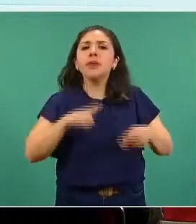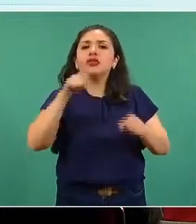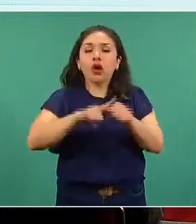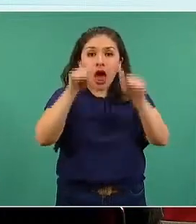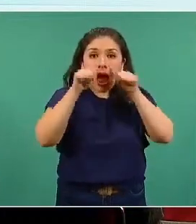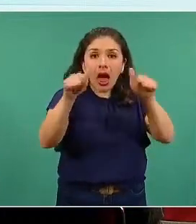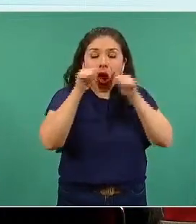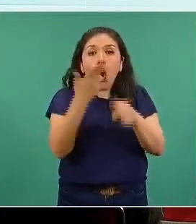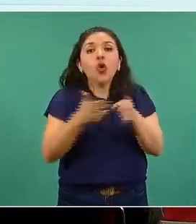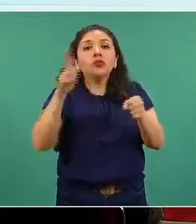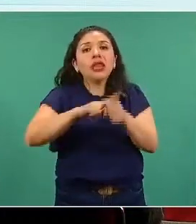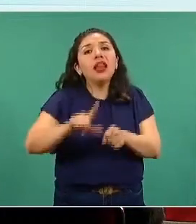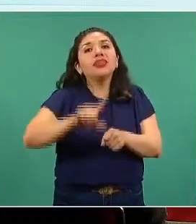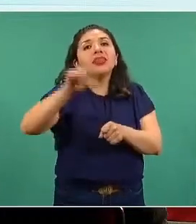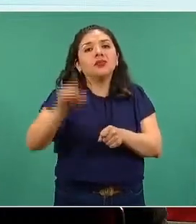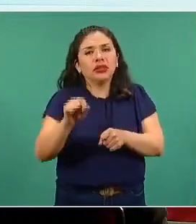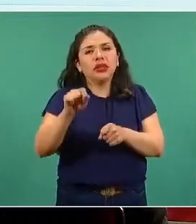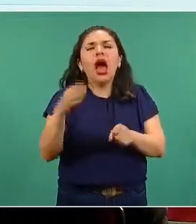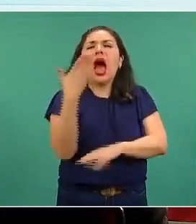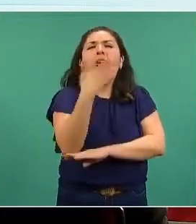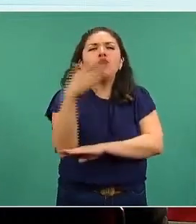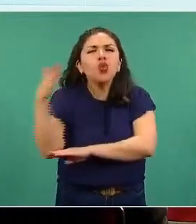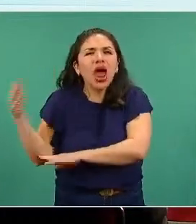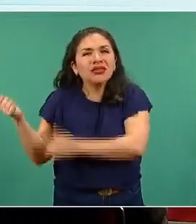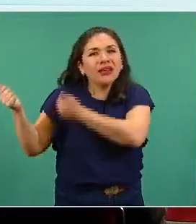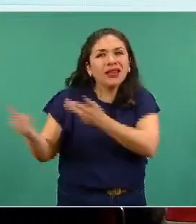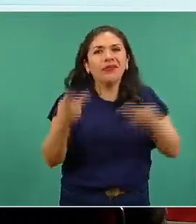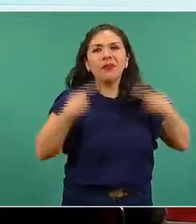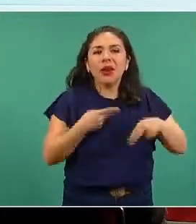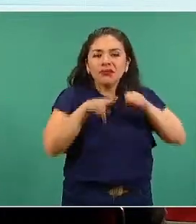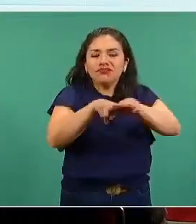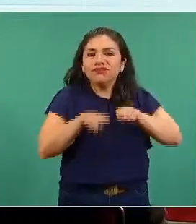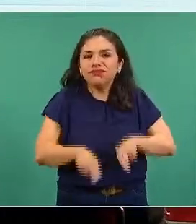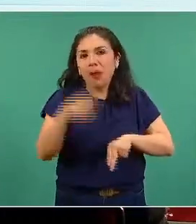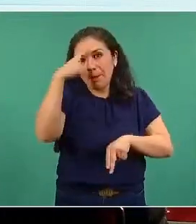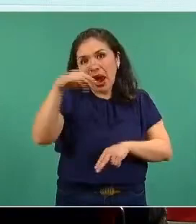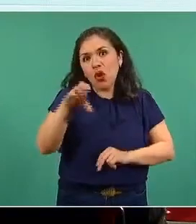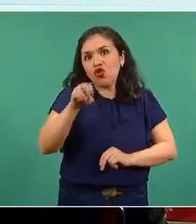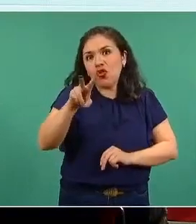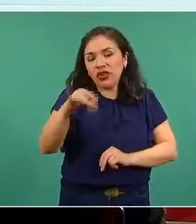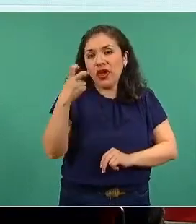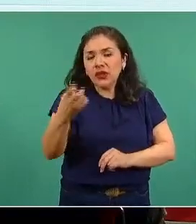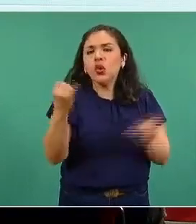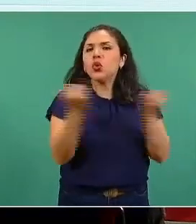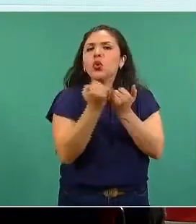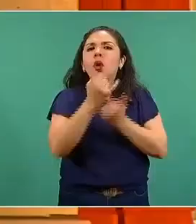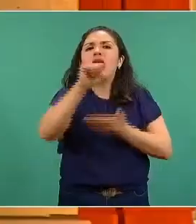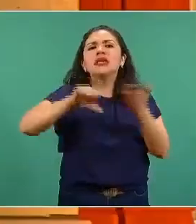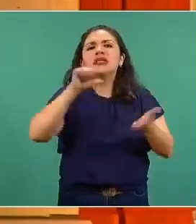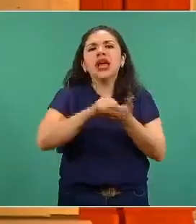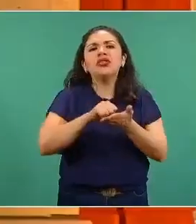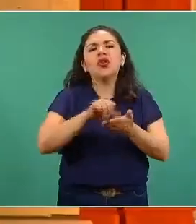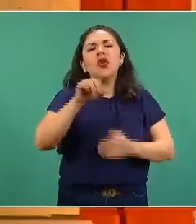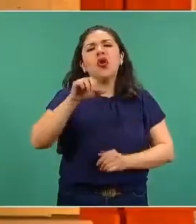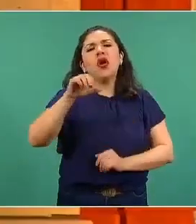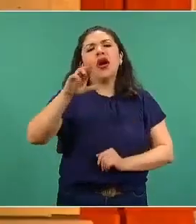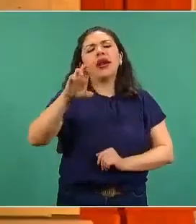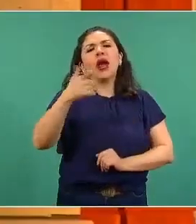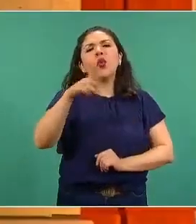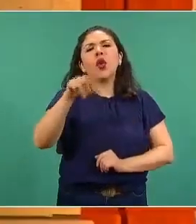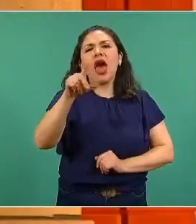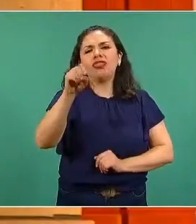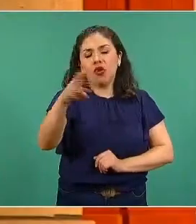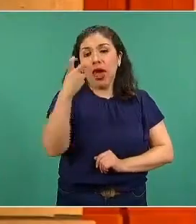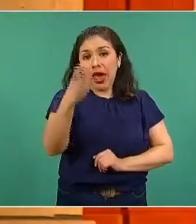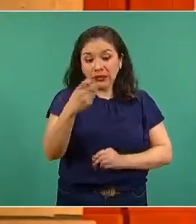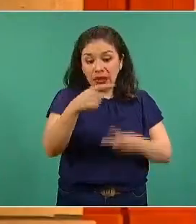atención prehospitalaria, de las ambulancias que trasladan a pacientes COVID y de los centros reguladores de urgencias médicas. Todos